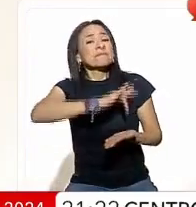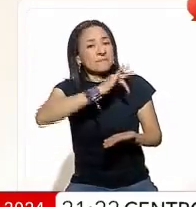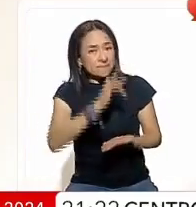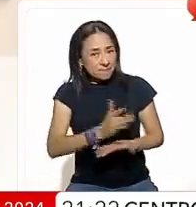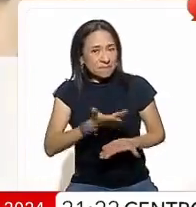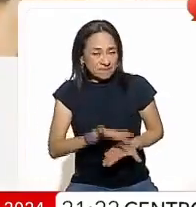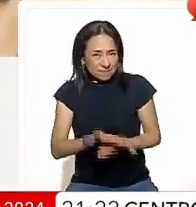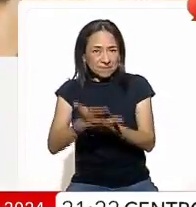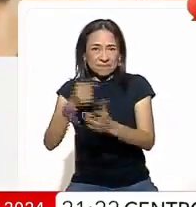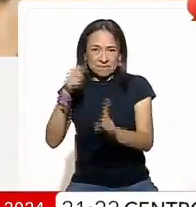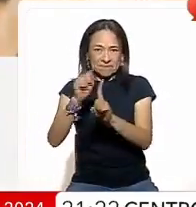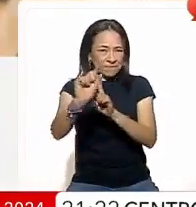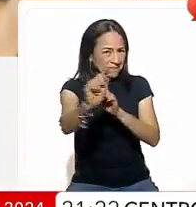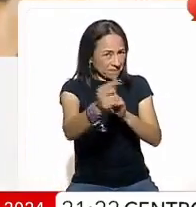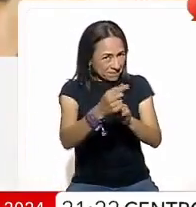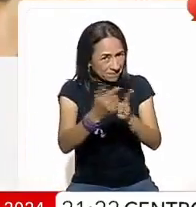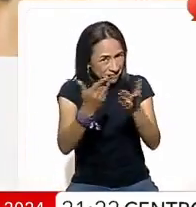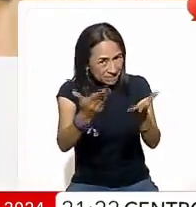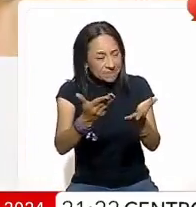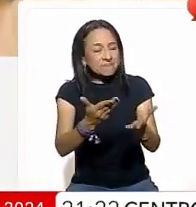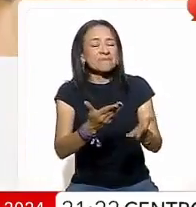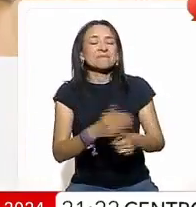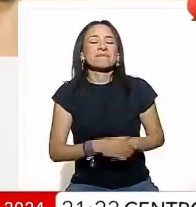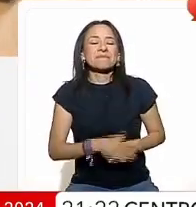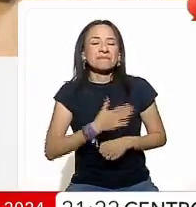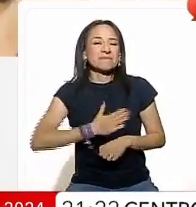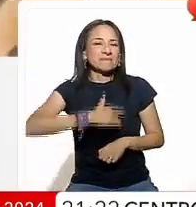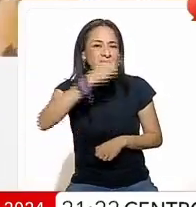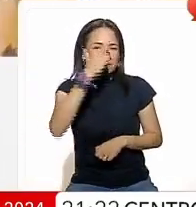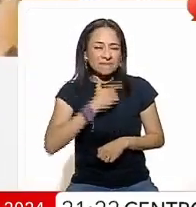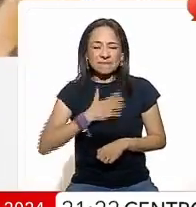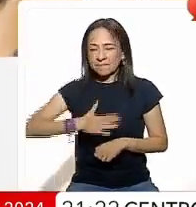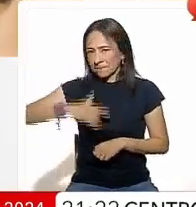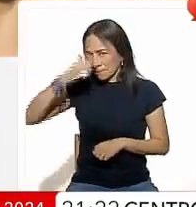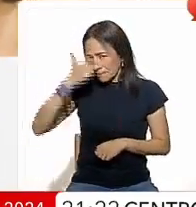Punto de Referencia. Buenas noches. Buenas noches, muchas gracias.